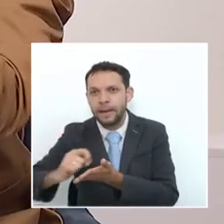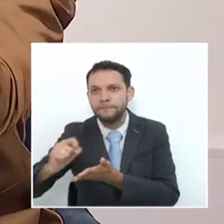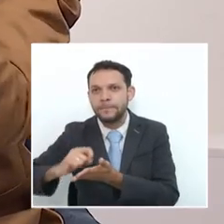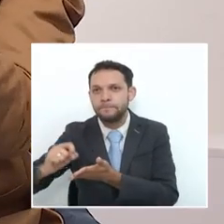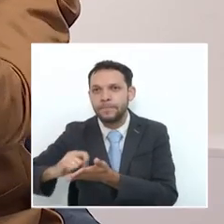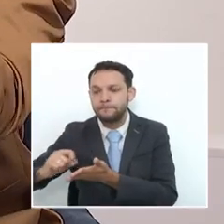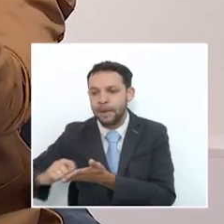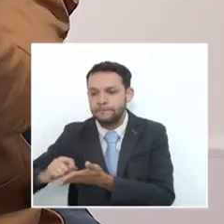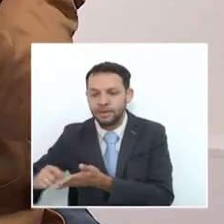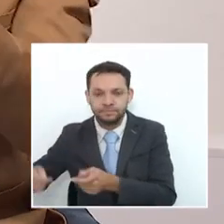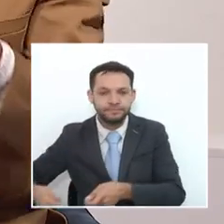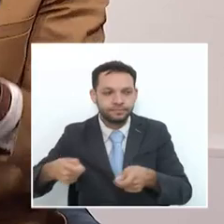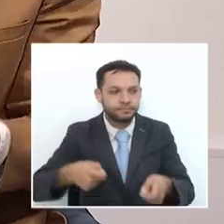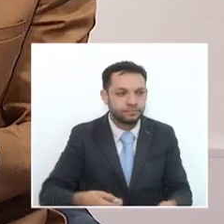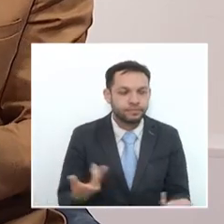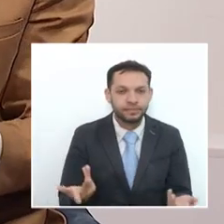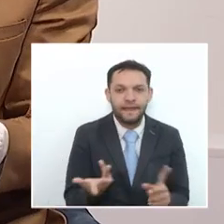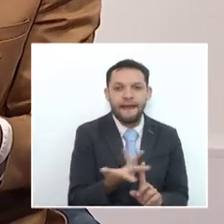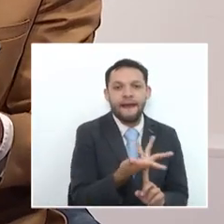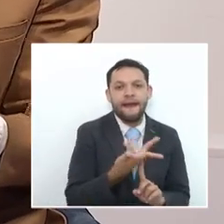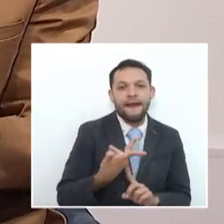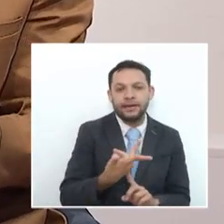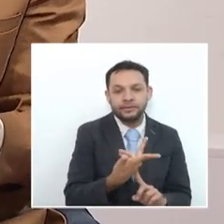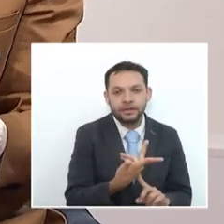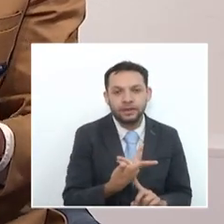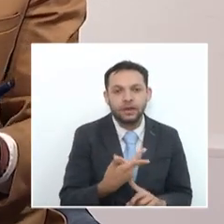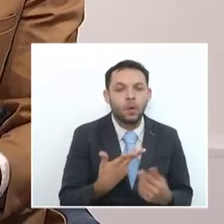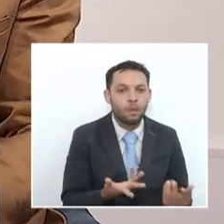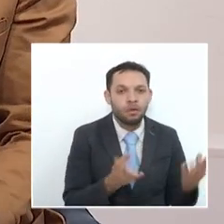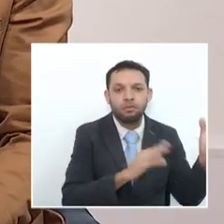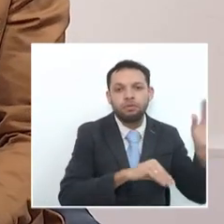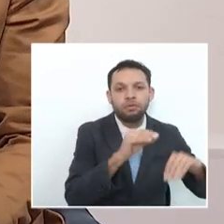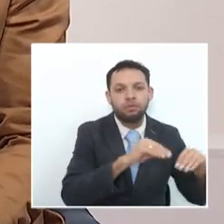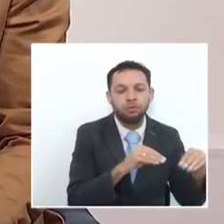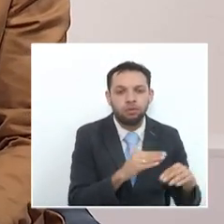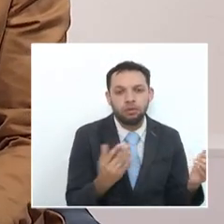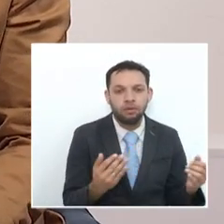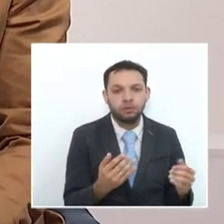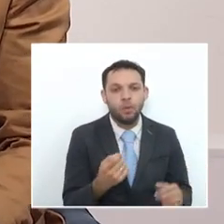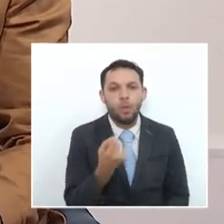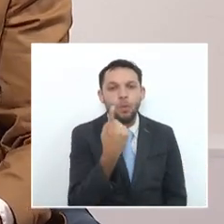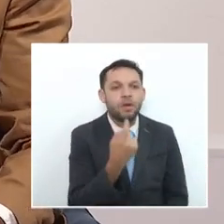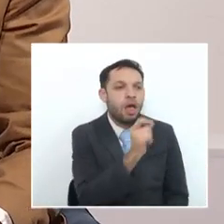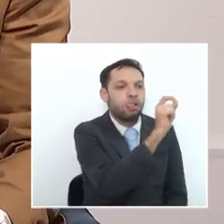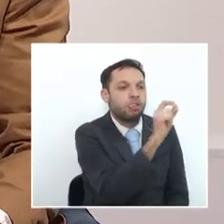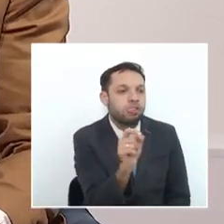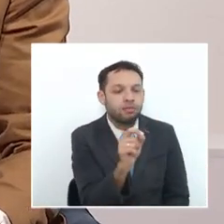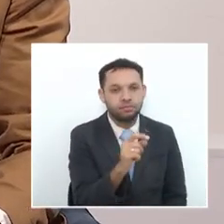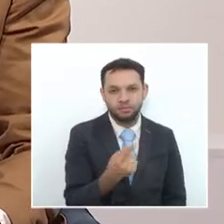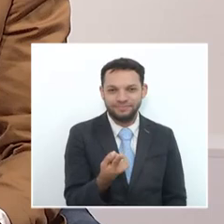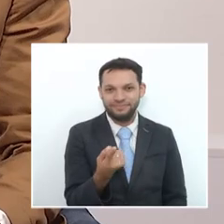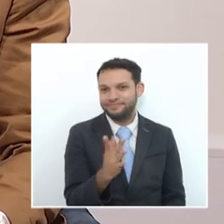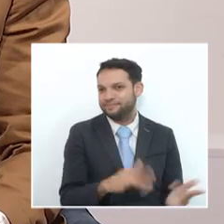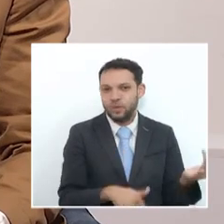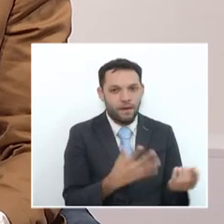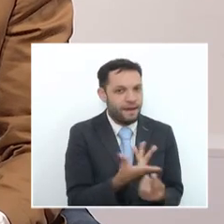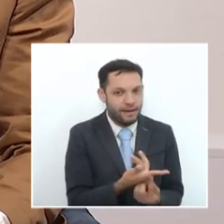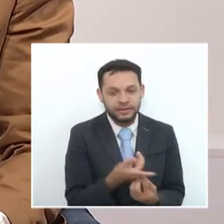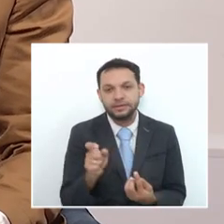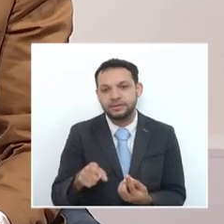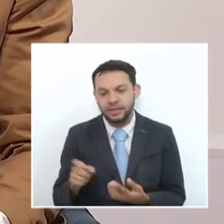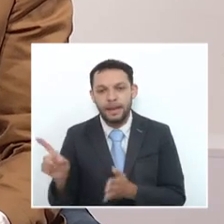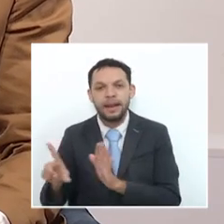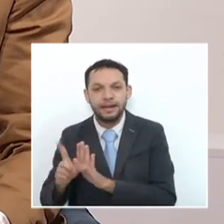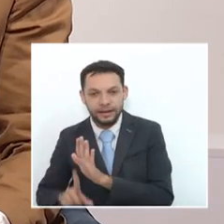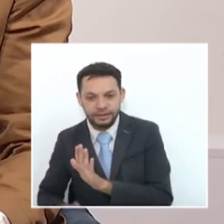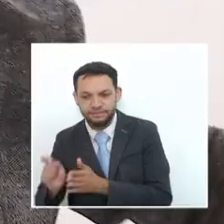hago yo una obra de arte? Pues con todo. Pues con tres rayones, ¿cuál obra de arte? Eso es lo que es la historia clínica. Hablando de